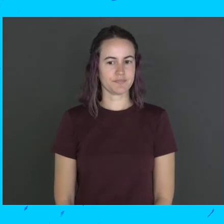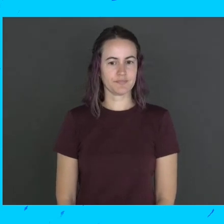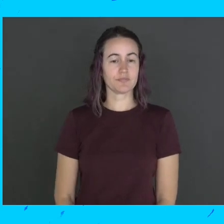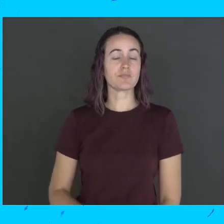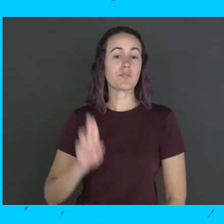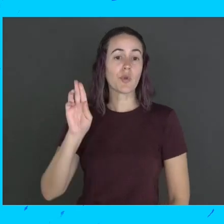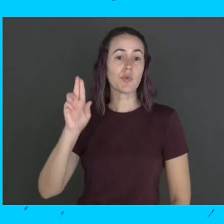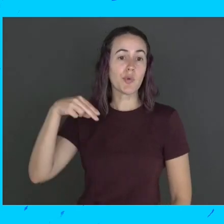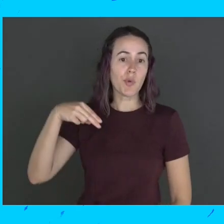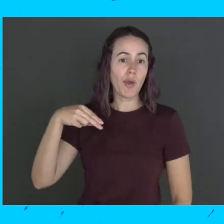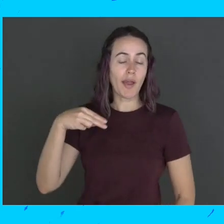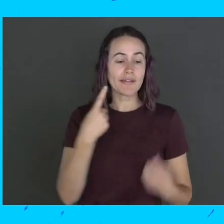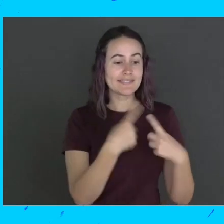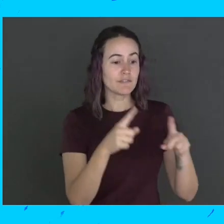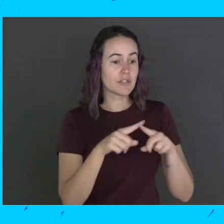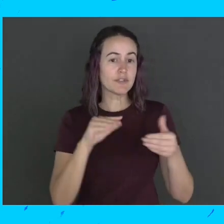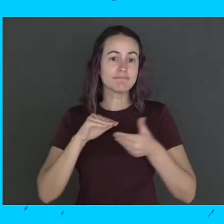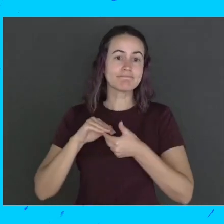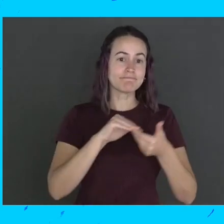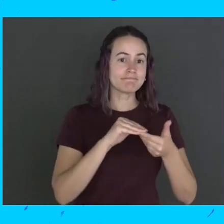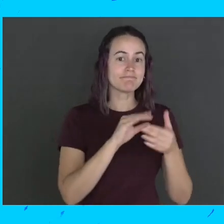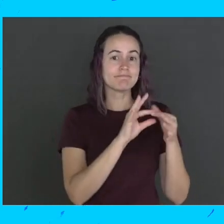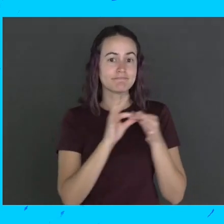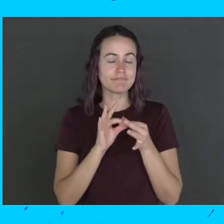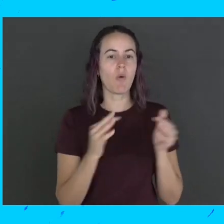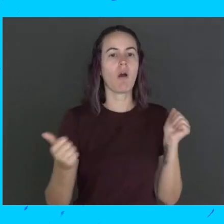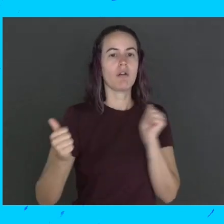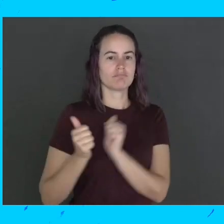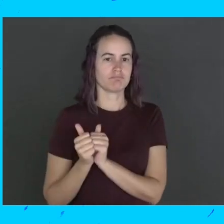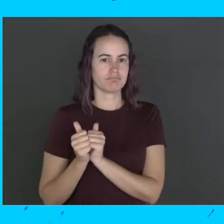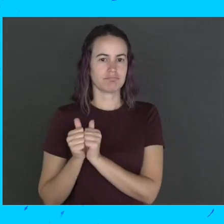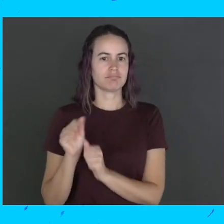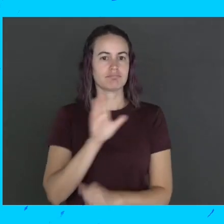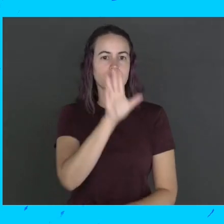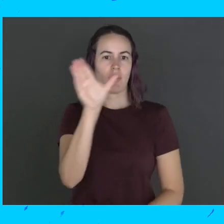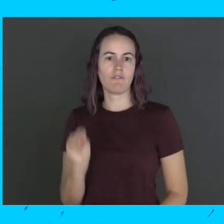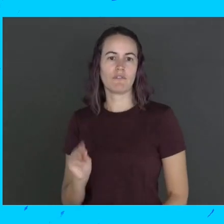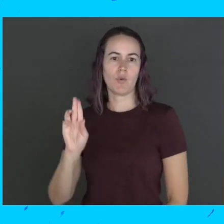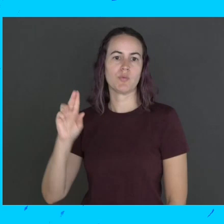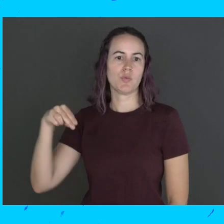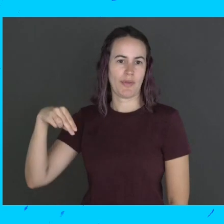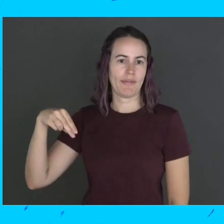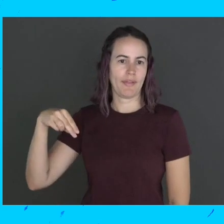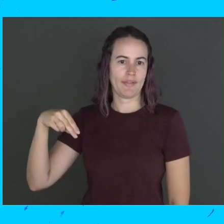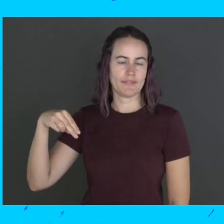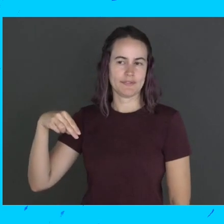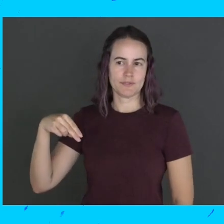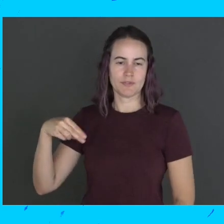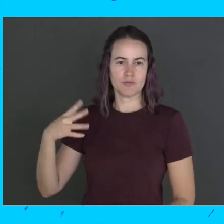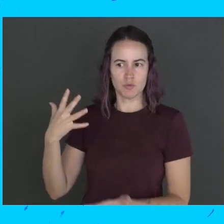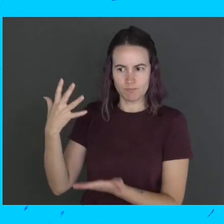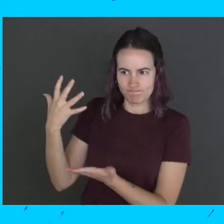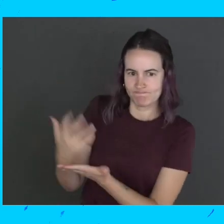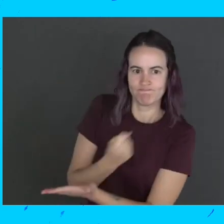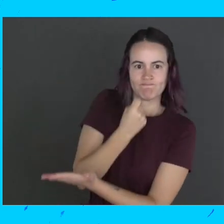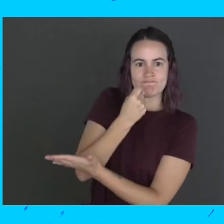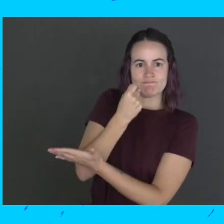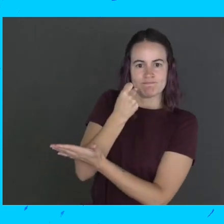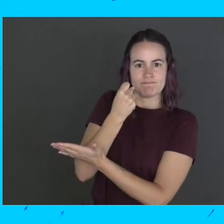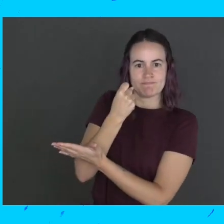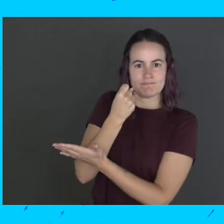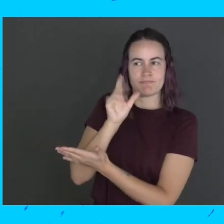la Unión Europea. Y en 2020 también este subcluster